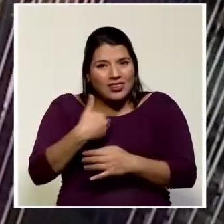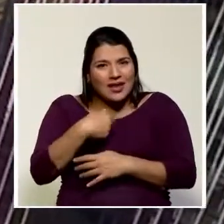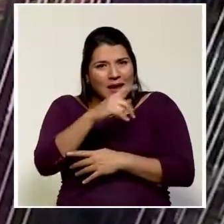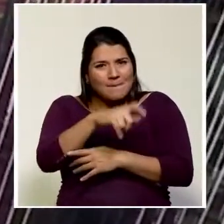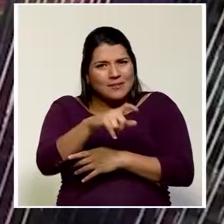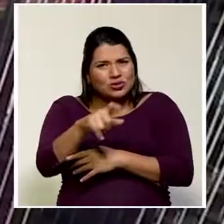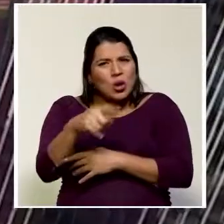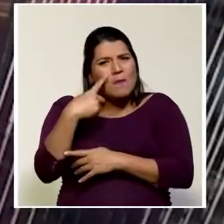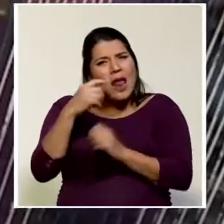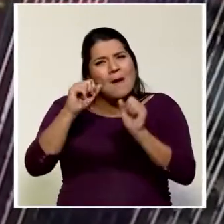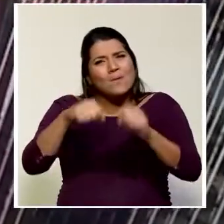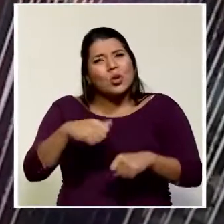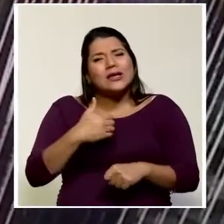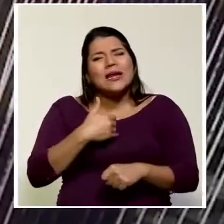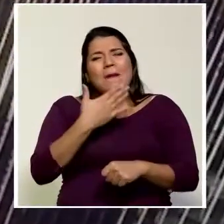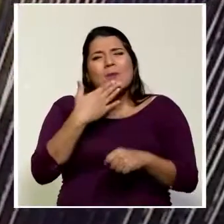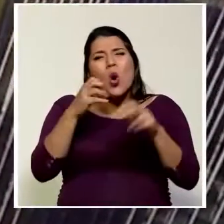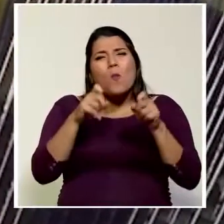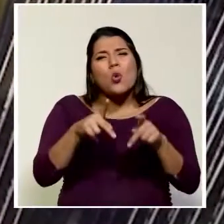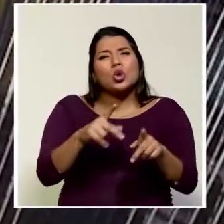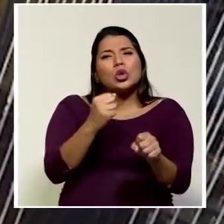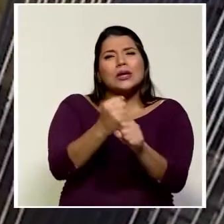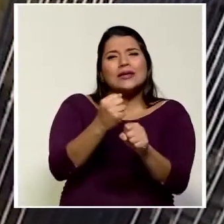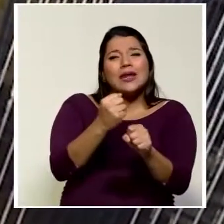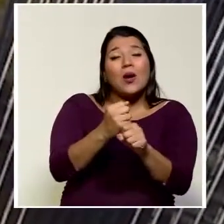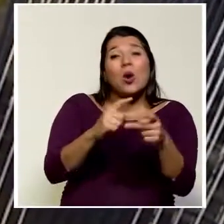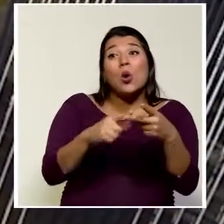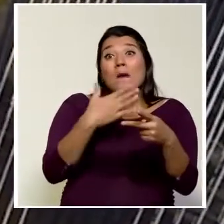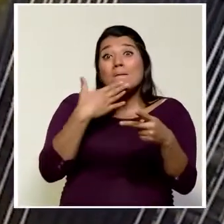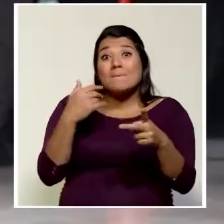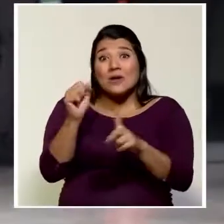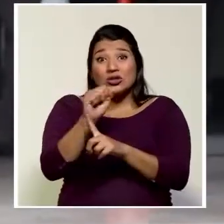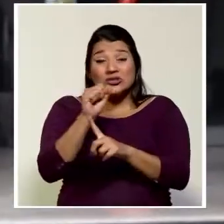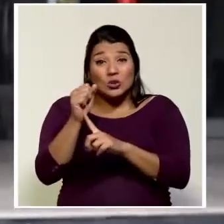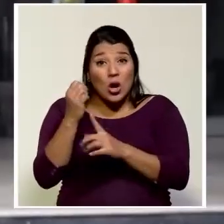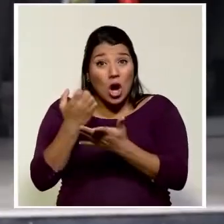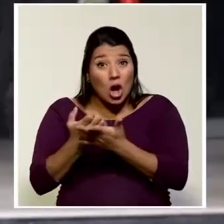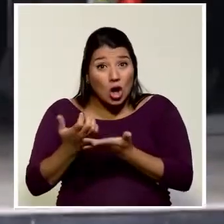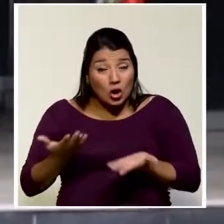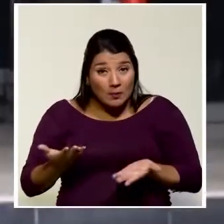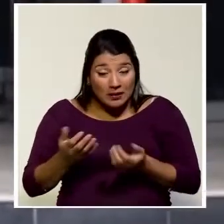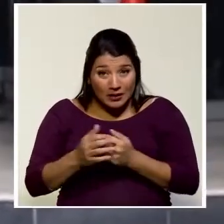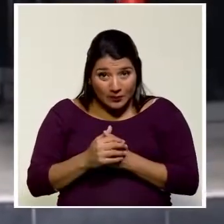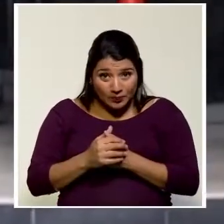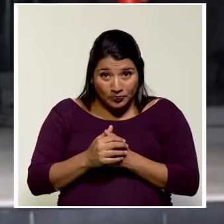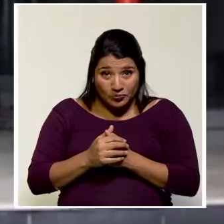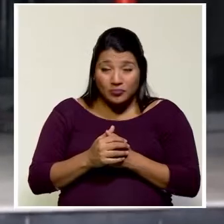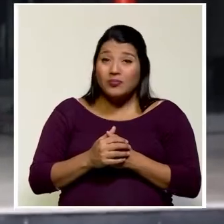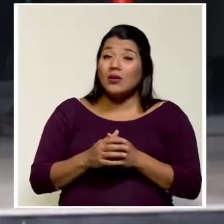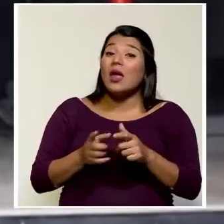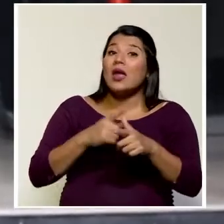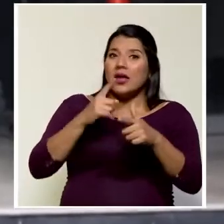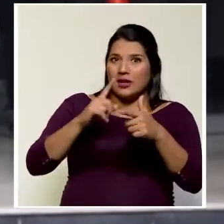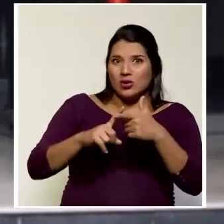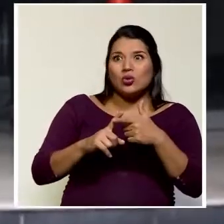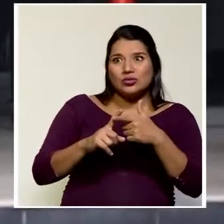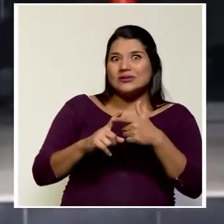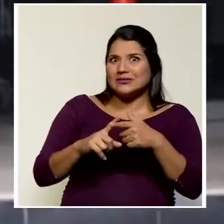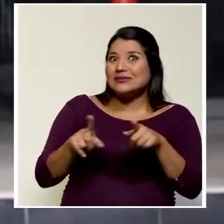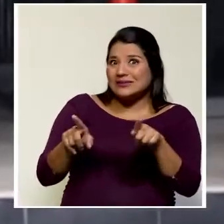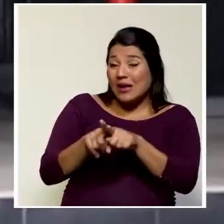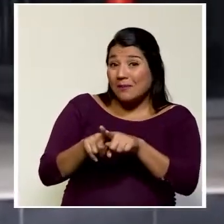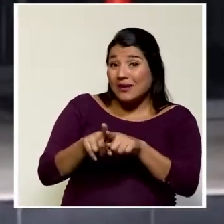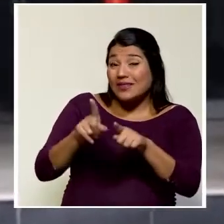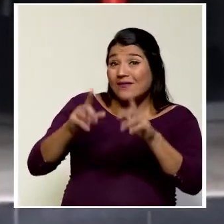mejores oportunidades laborales y un mejor clima económico? Un capítulo aparte merece el impacto que podría